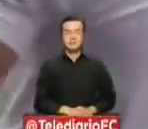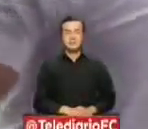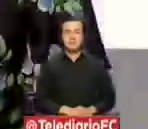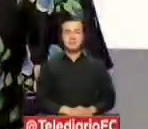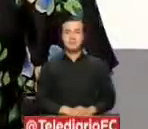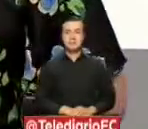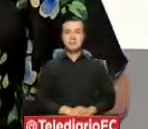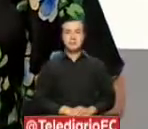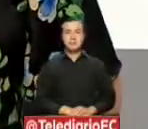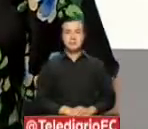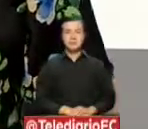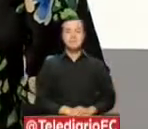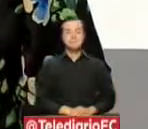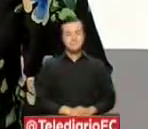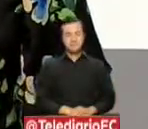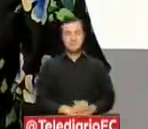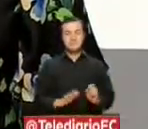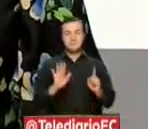Telediario.